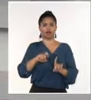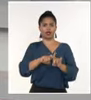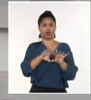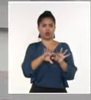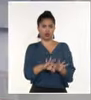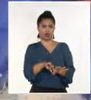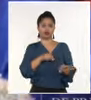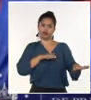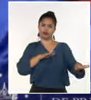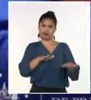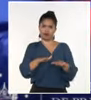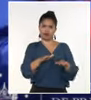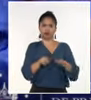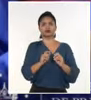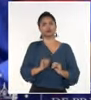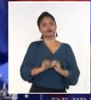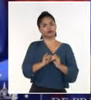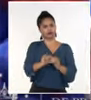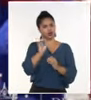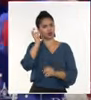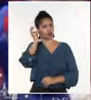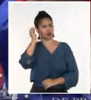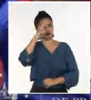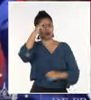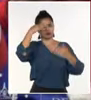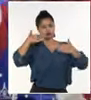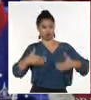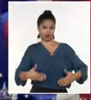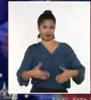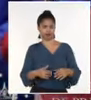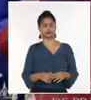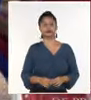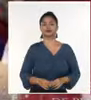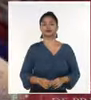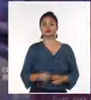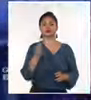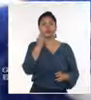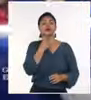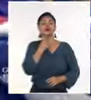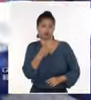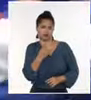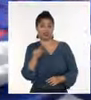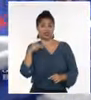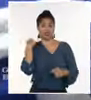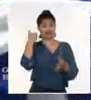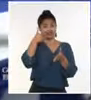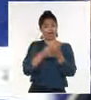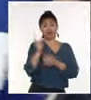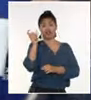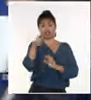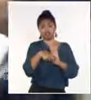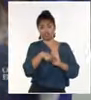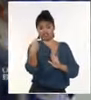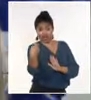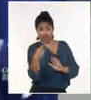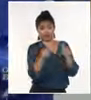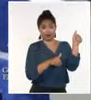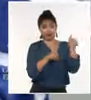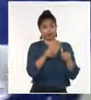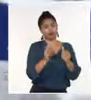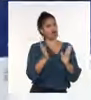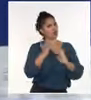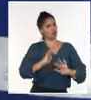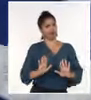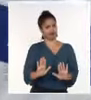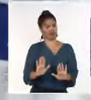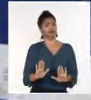su figura. Bueno, hasta ahora no tengo una fecha fija para regresar al tatame, pero pienso que debe ser muy pronto, porque